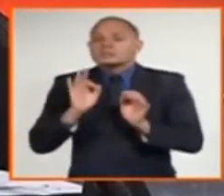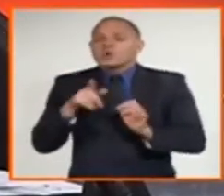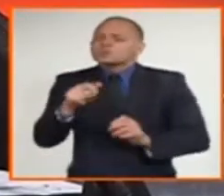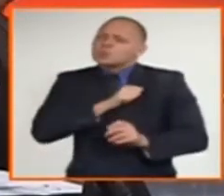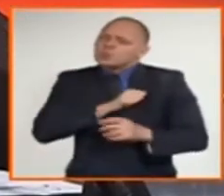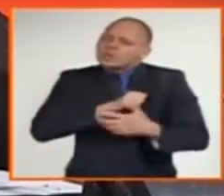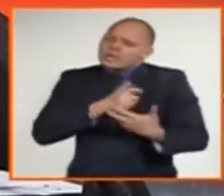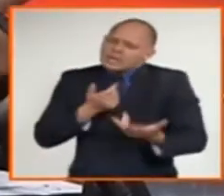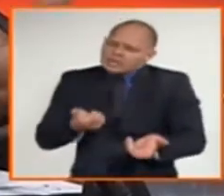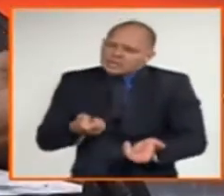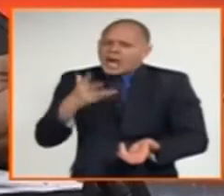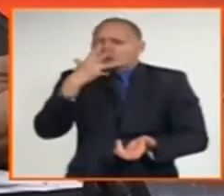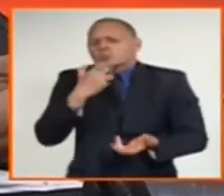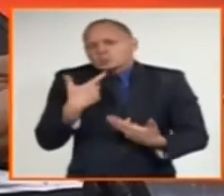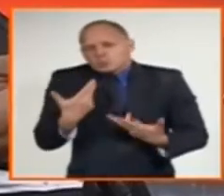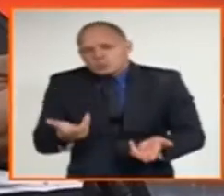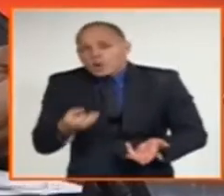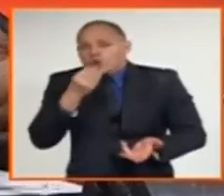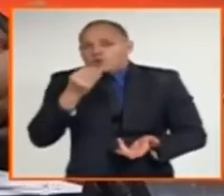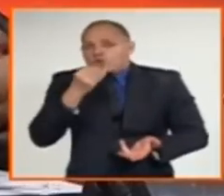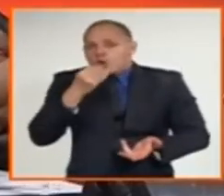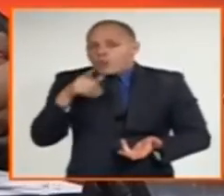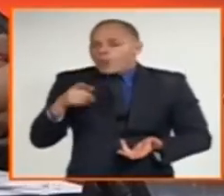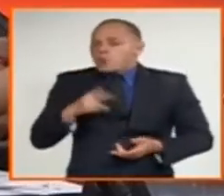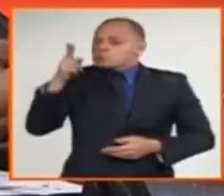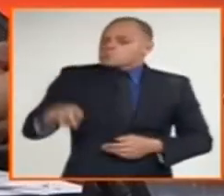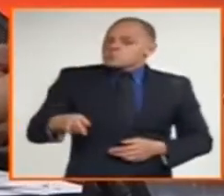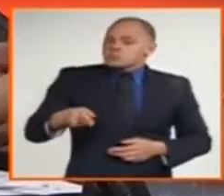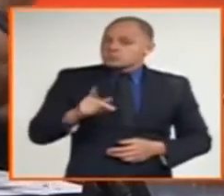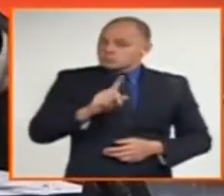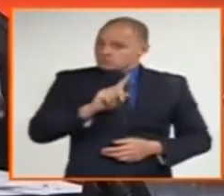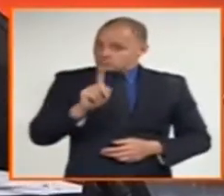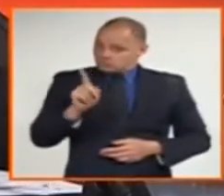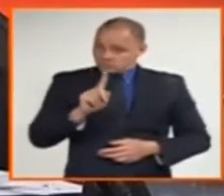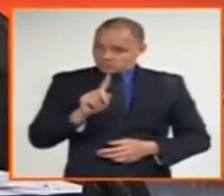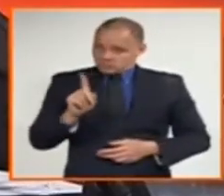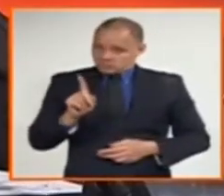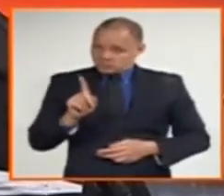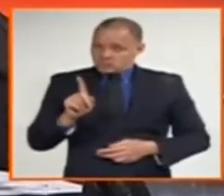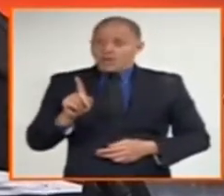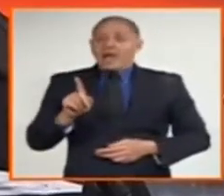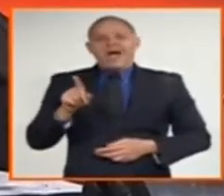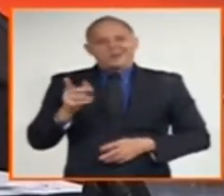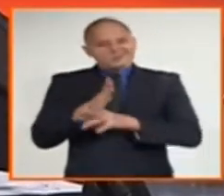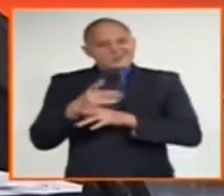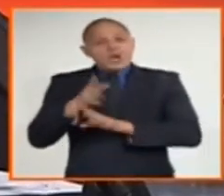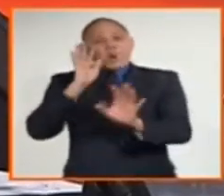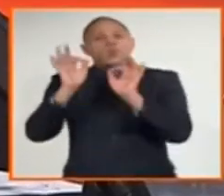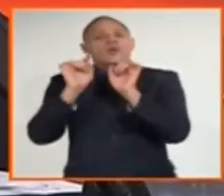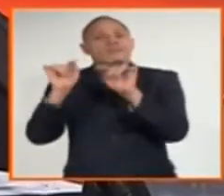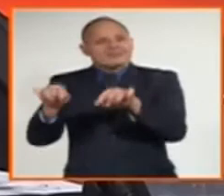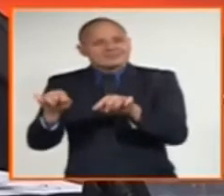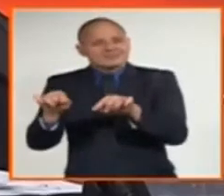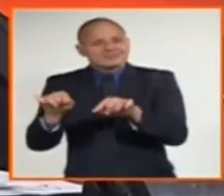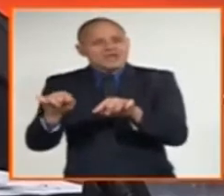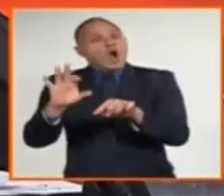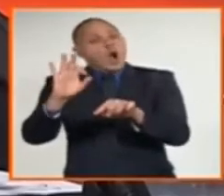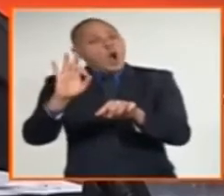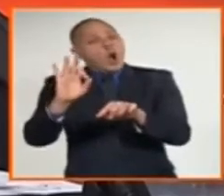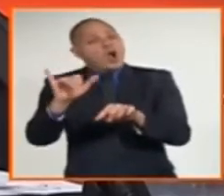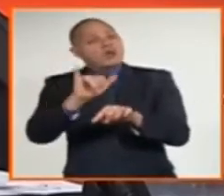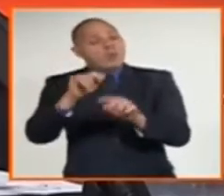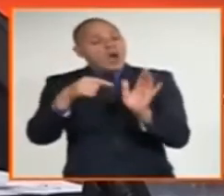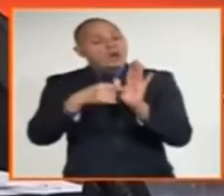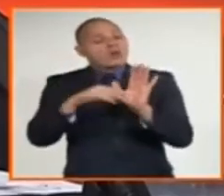momento determinado el cuidador hacia la persona cuidada, pero también proteger al cuidador de una posible violencia que existe de la